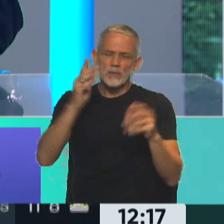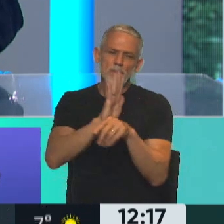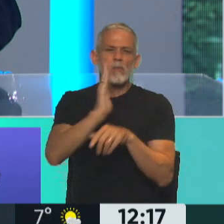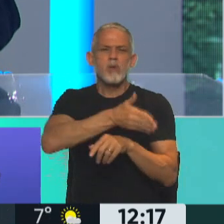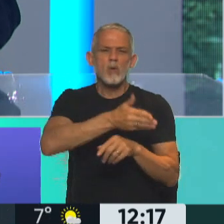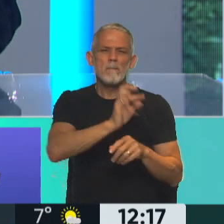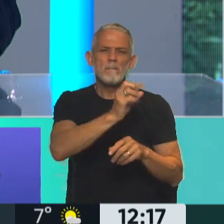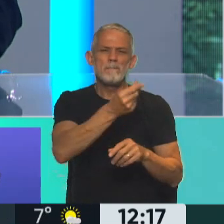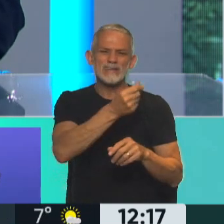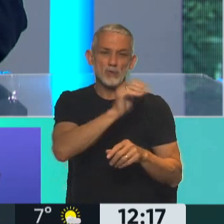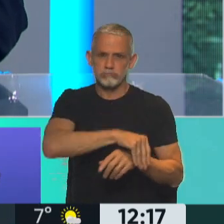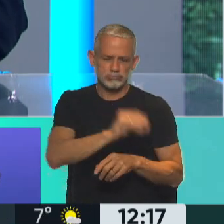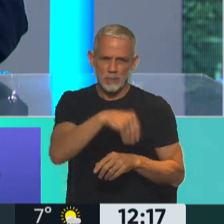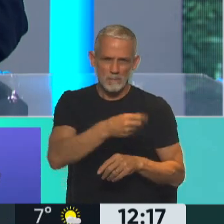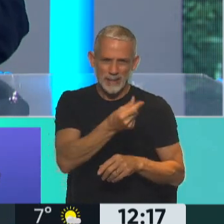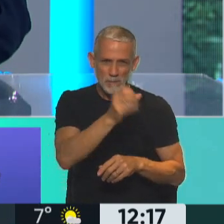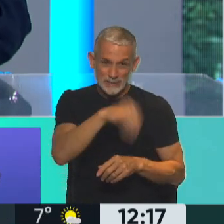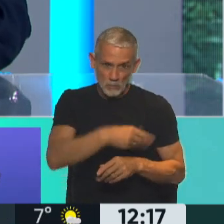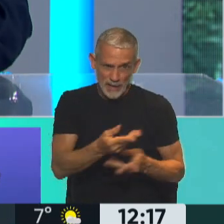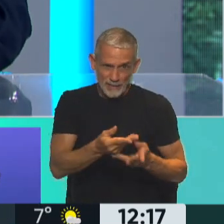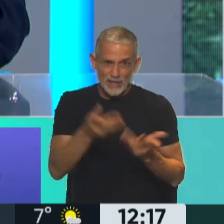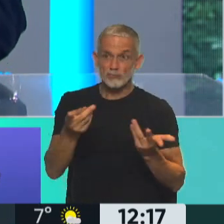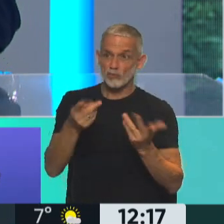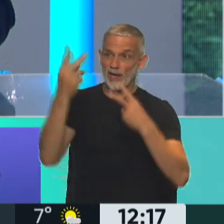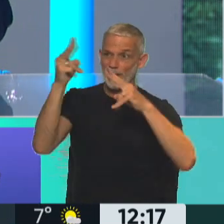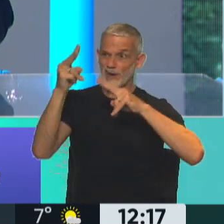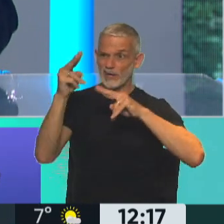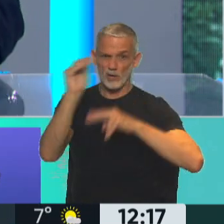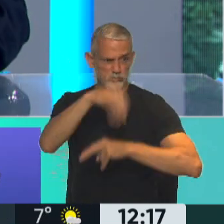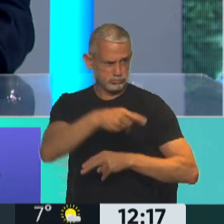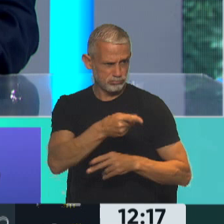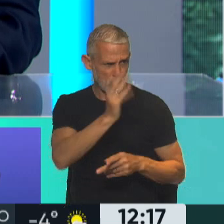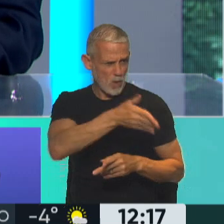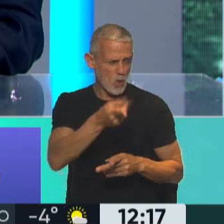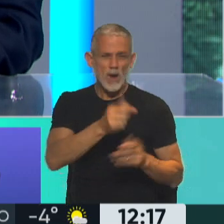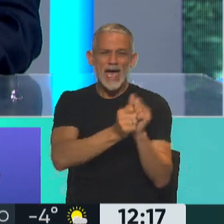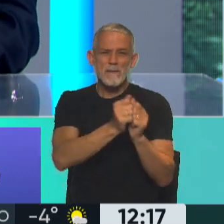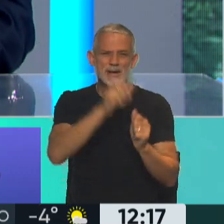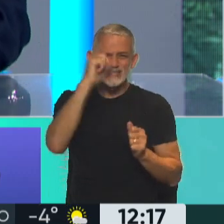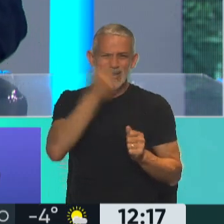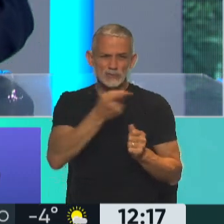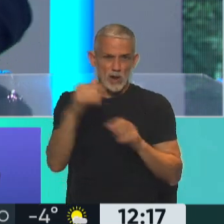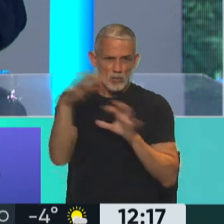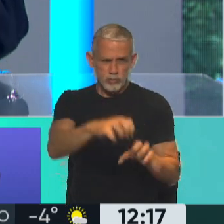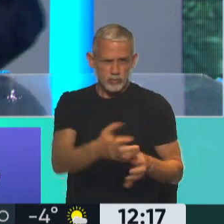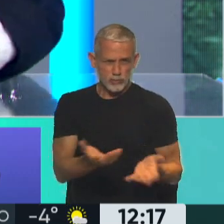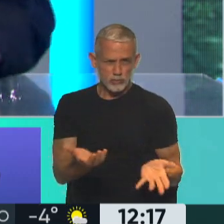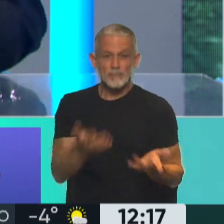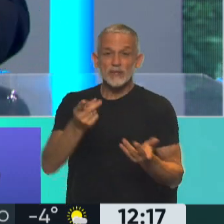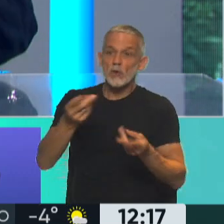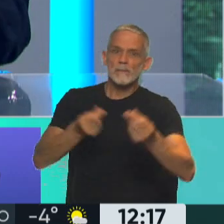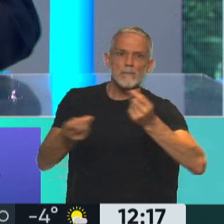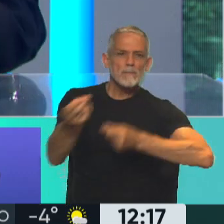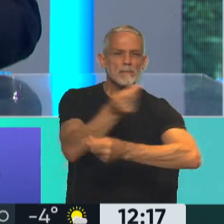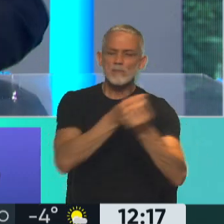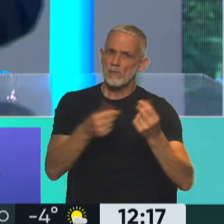las corporaciones extranjeras se absorberían a toda empresa nacional. Eso no hay duda, y sobre todo en las finanzas, que eso